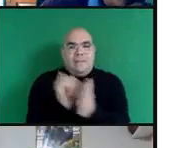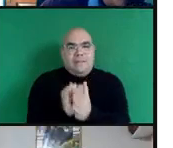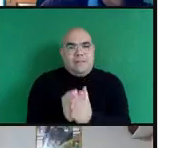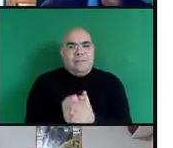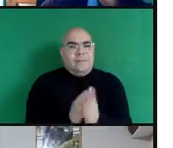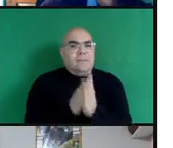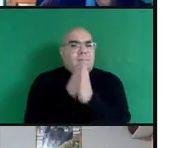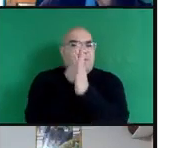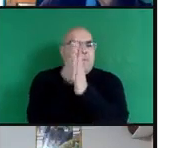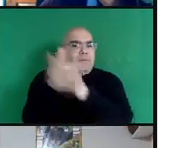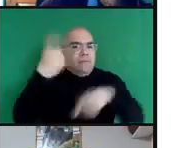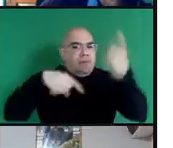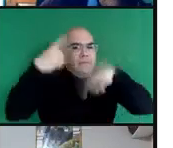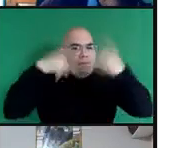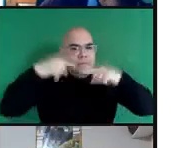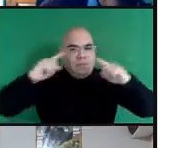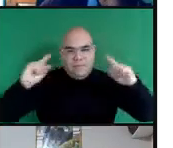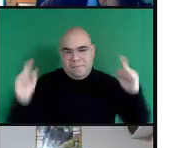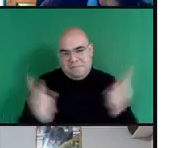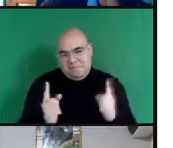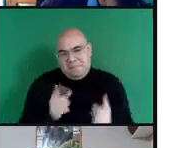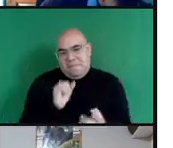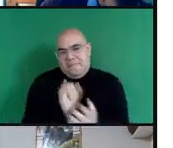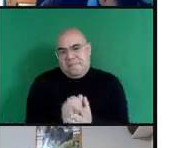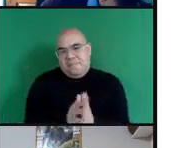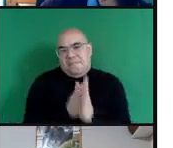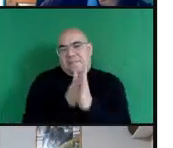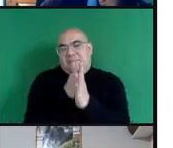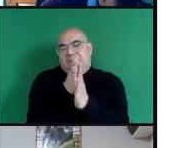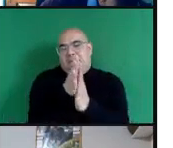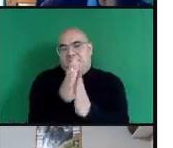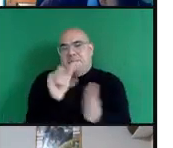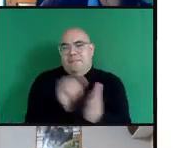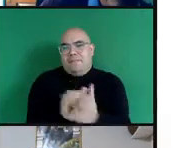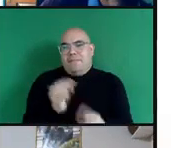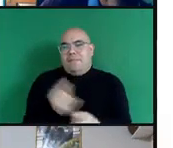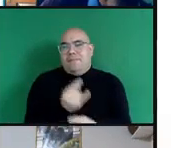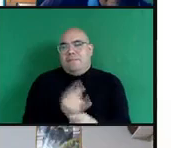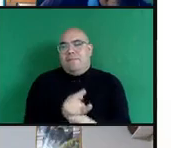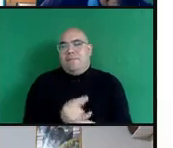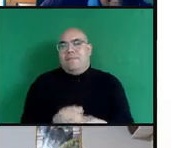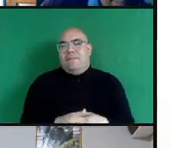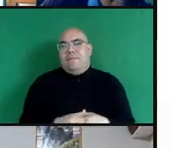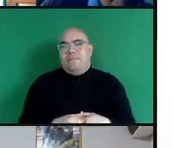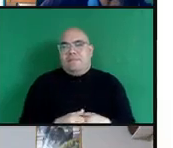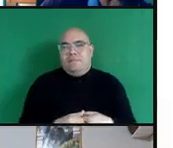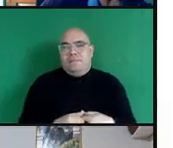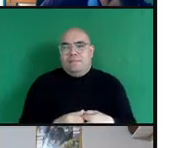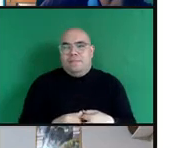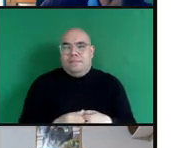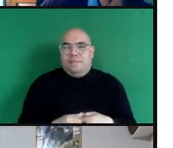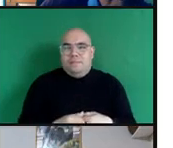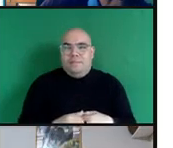en pocas palabras, lo que tenía que hablar sobre este asunto, pero que queda